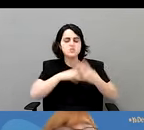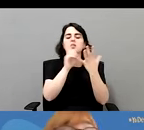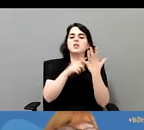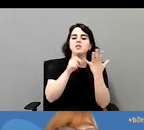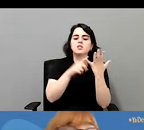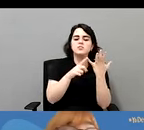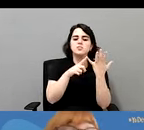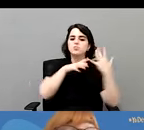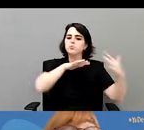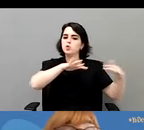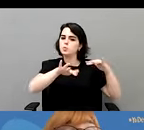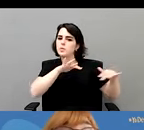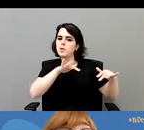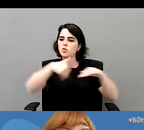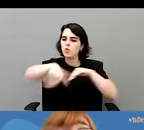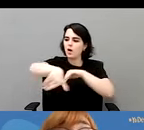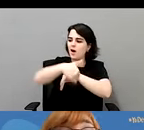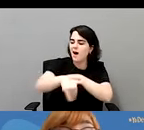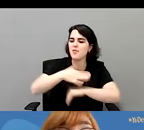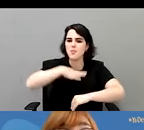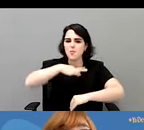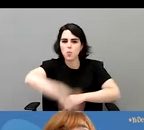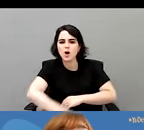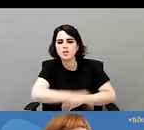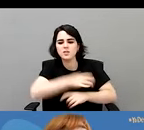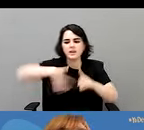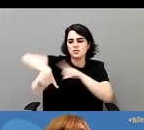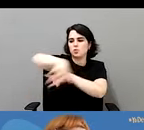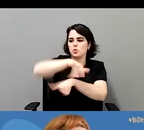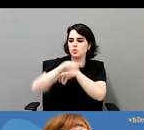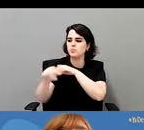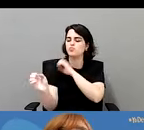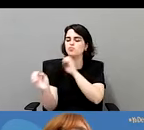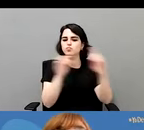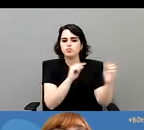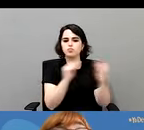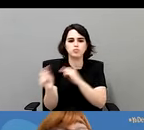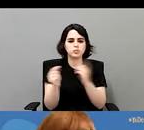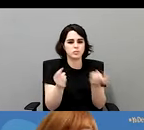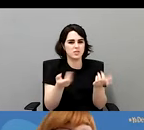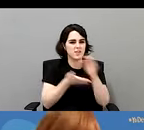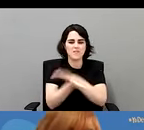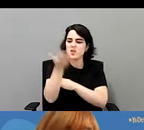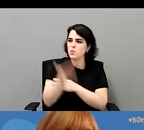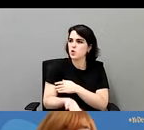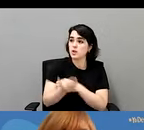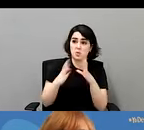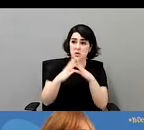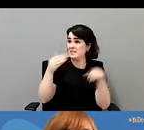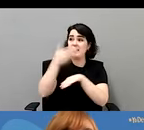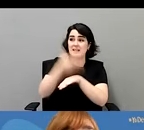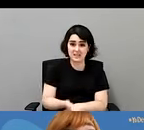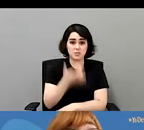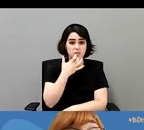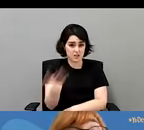para moverse por la calle, para moverse en los entornos. Algo muy importante, para poder ir a la universidad. Fijaros que ahí